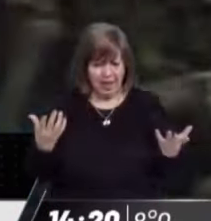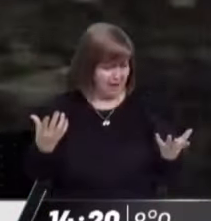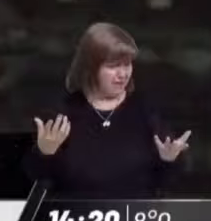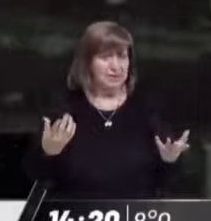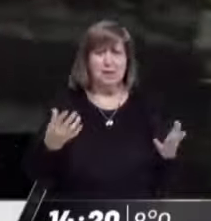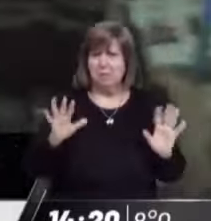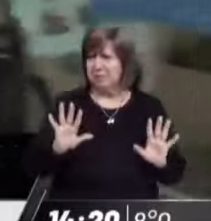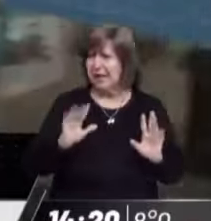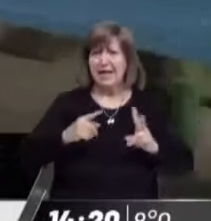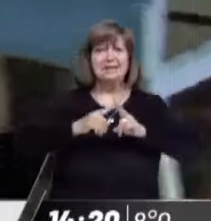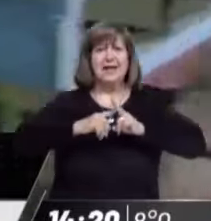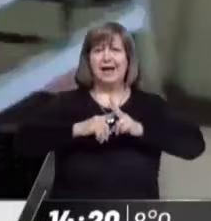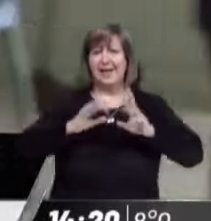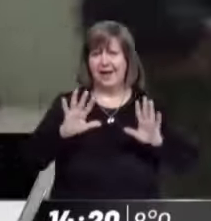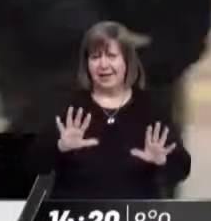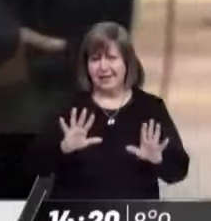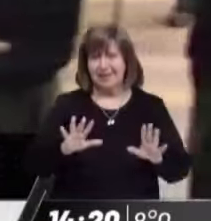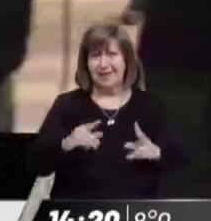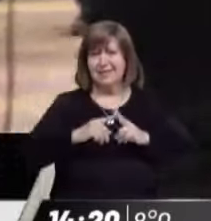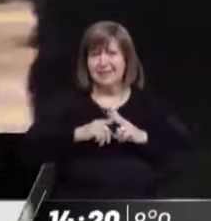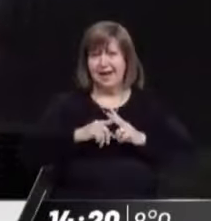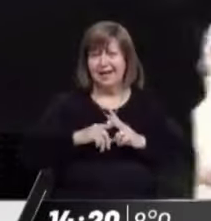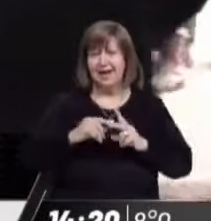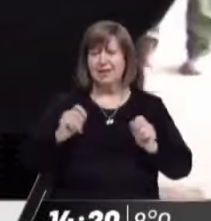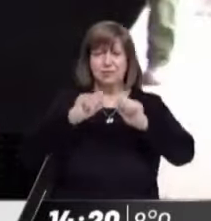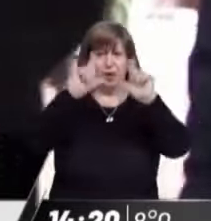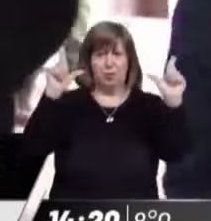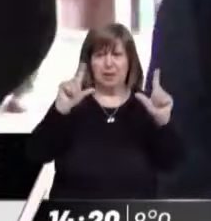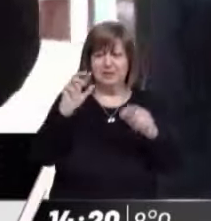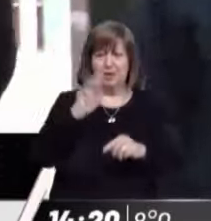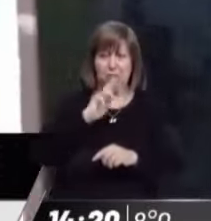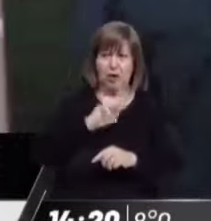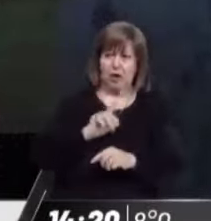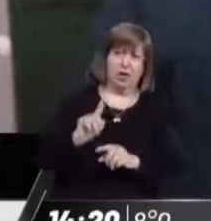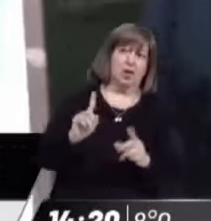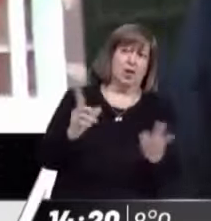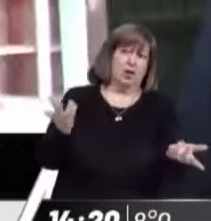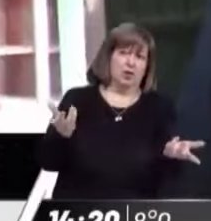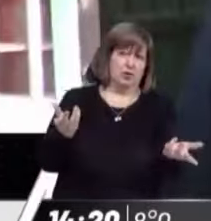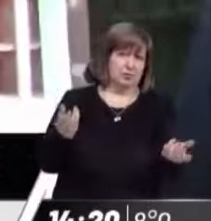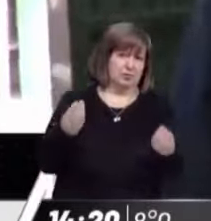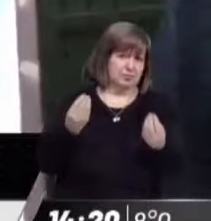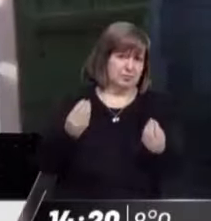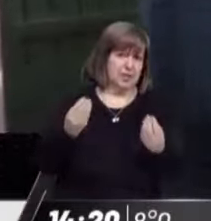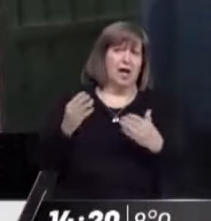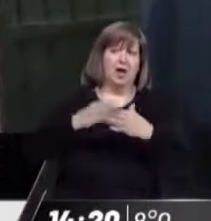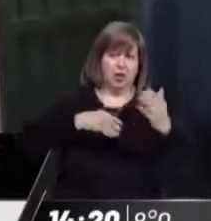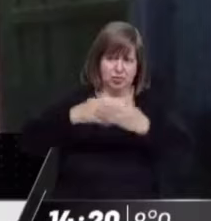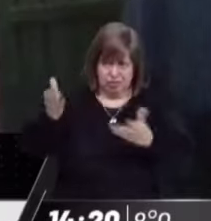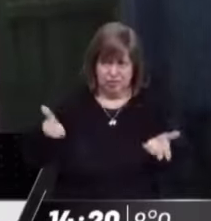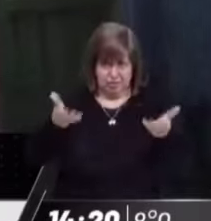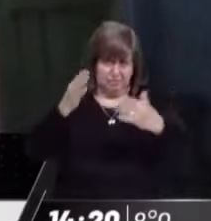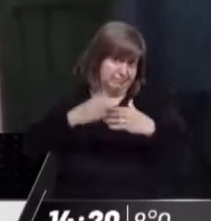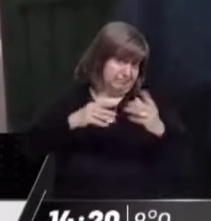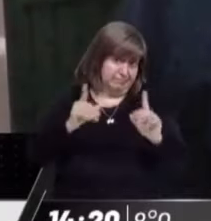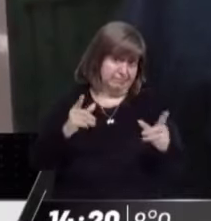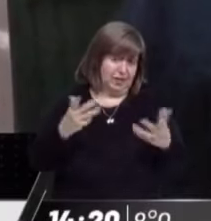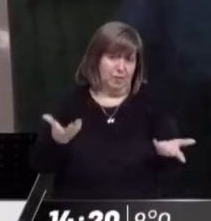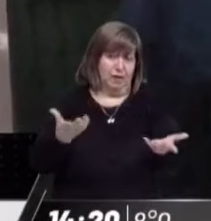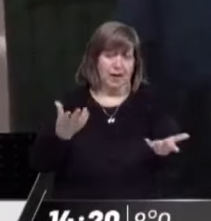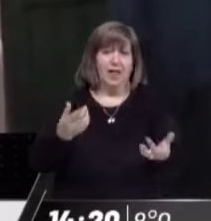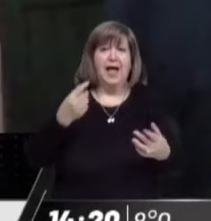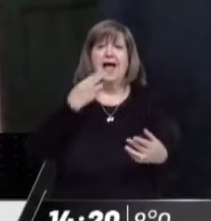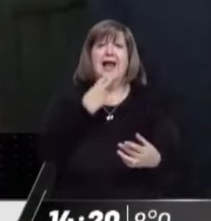Es un taller mecánico y no les tiene que sorprender que hay mujeres. Vayan a Vamos. construcciones, a electricidad. Y en todos lados